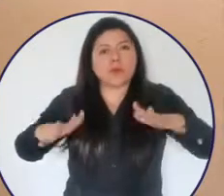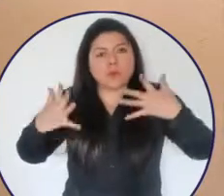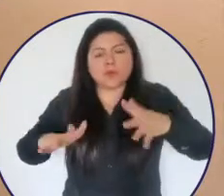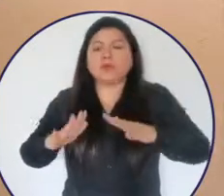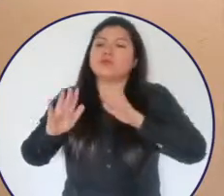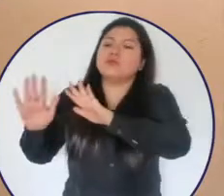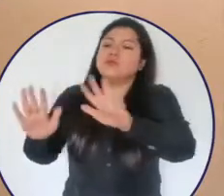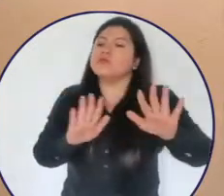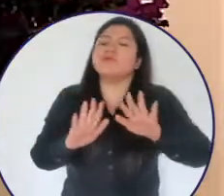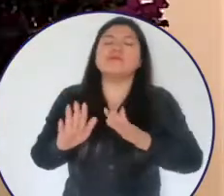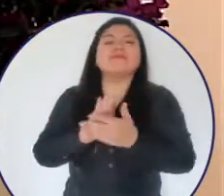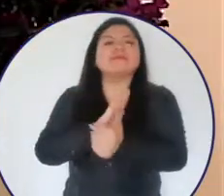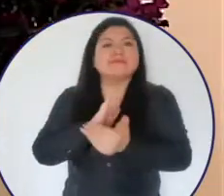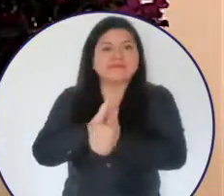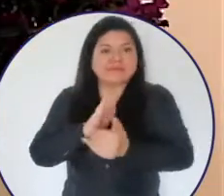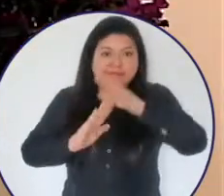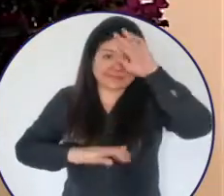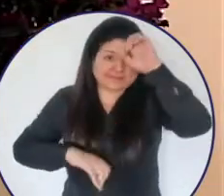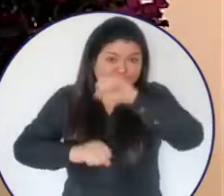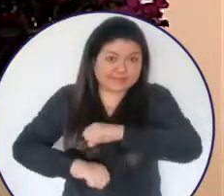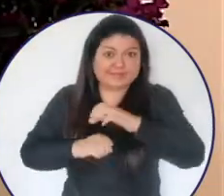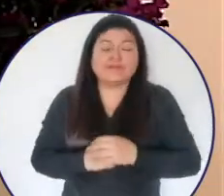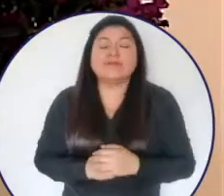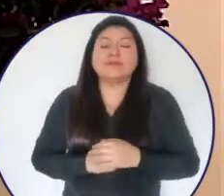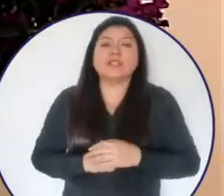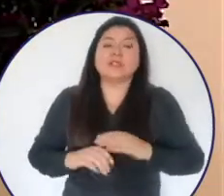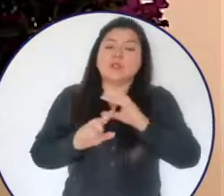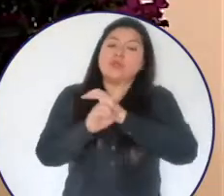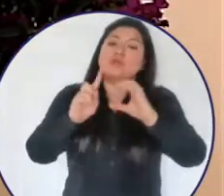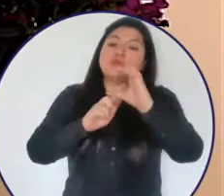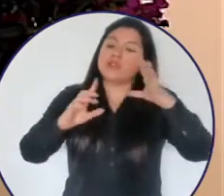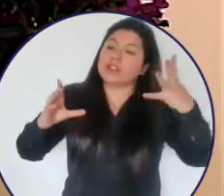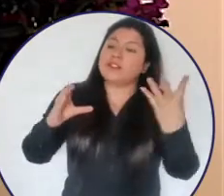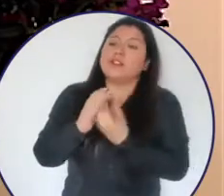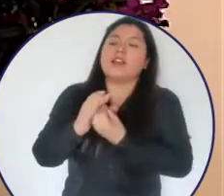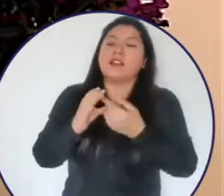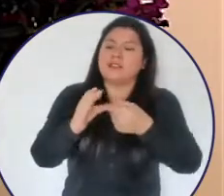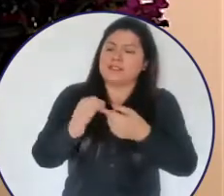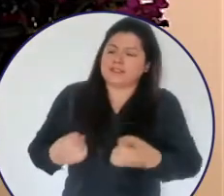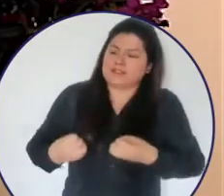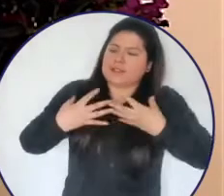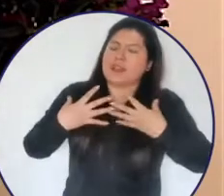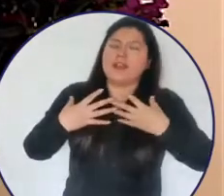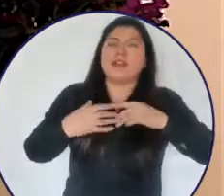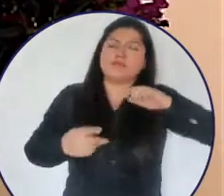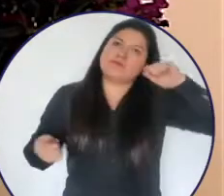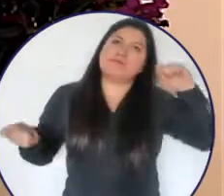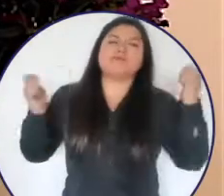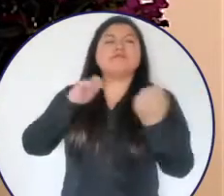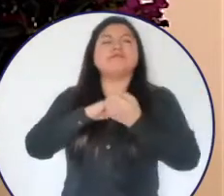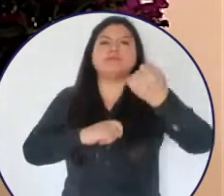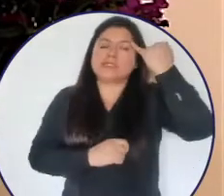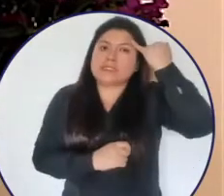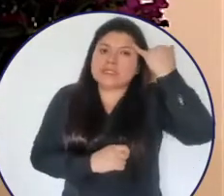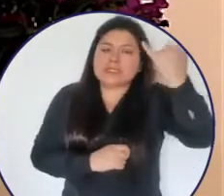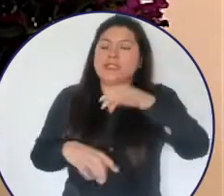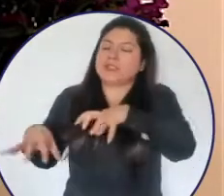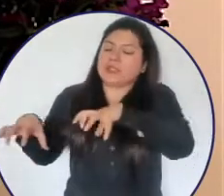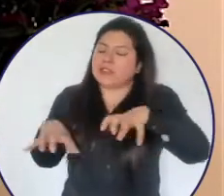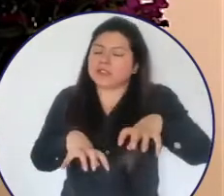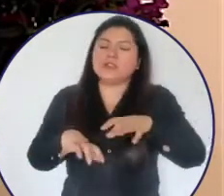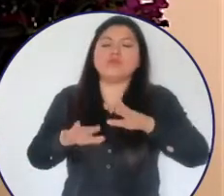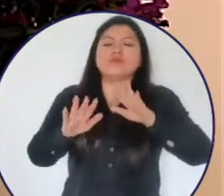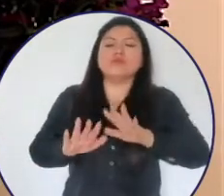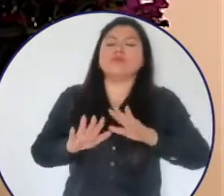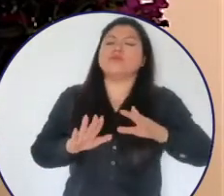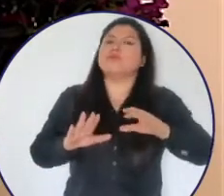sus capacidades. Las culturas inclusivas nos invitan a transformar los imaginarios, los comportamientos y